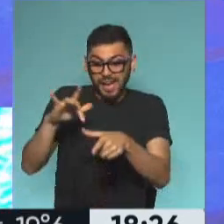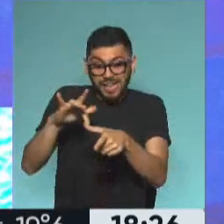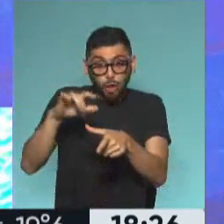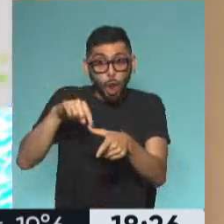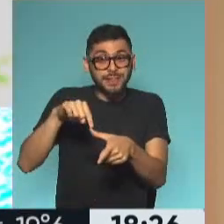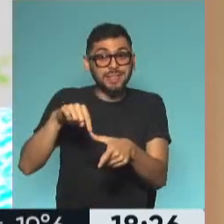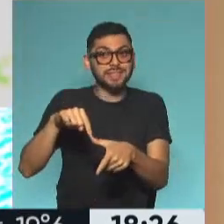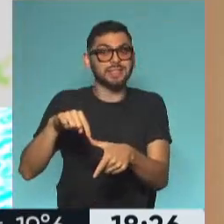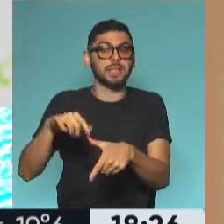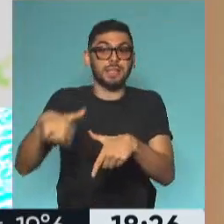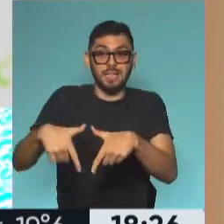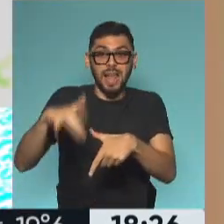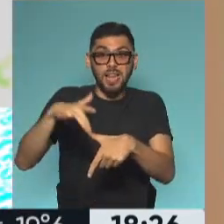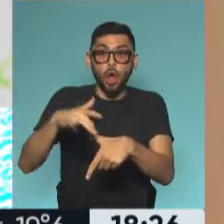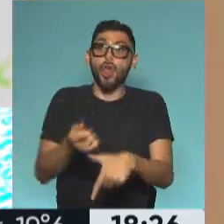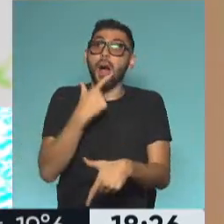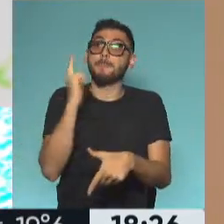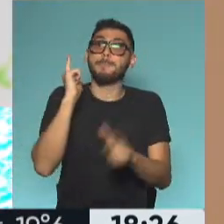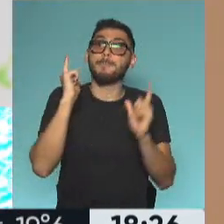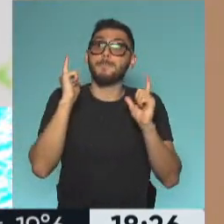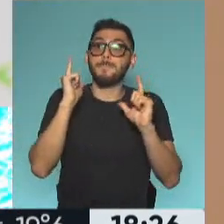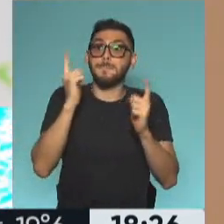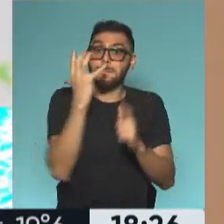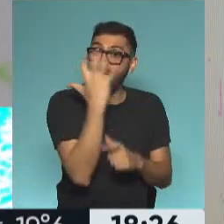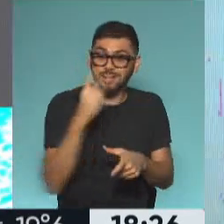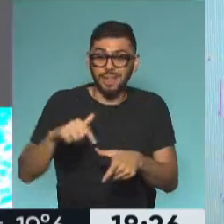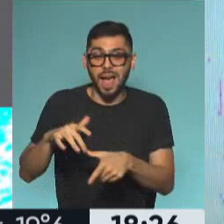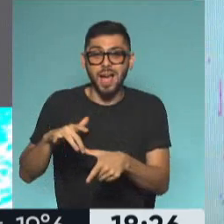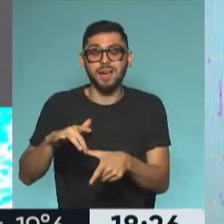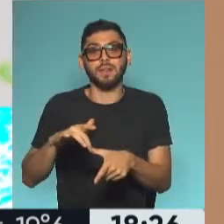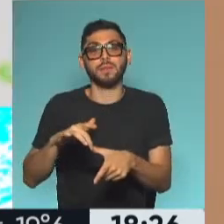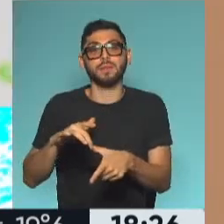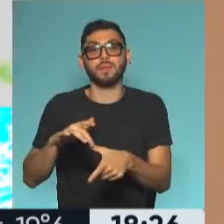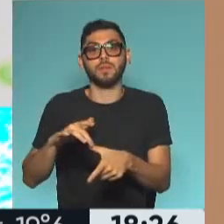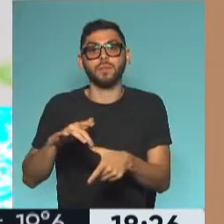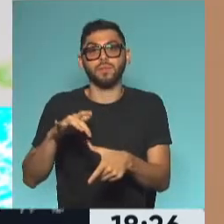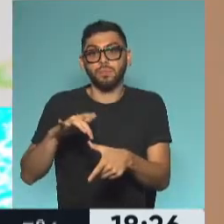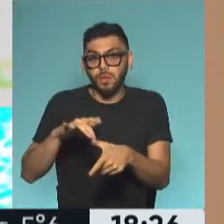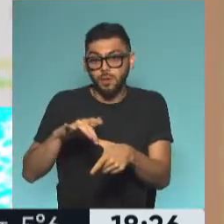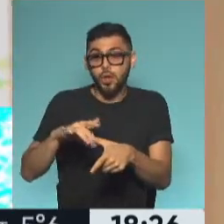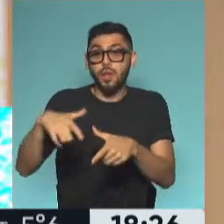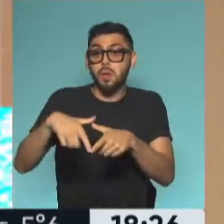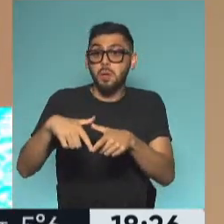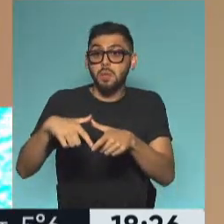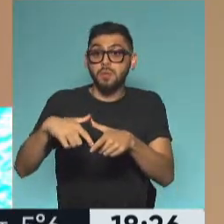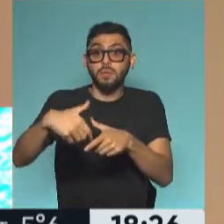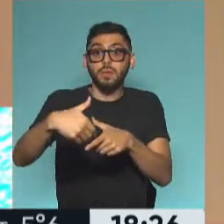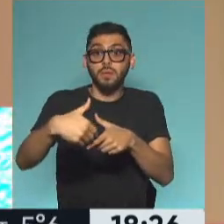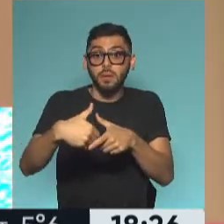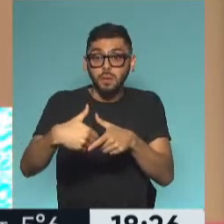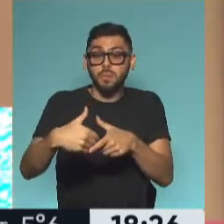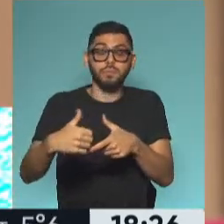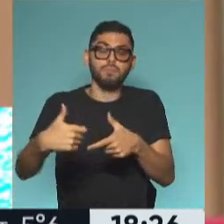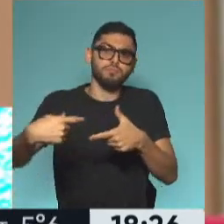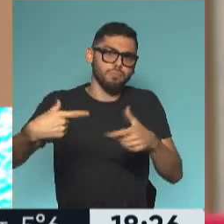hacen generar placer y... puede ser ocurriendo mediante la estimulación vaginal, pero con la penetración